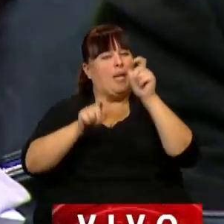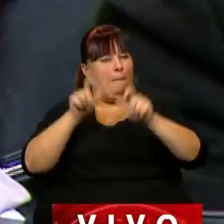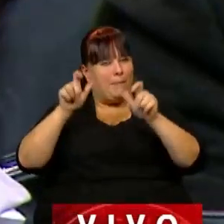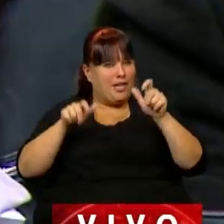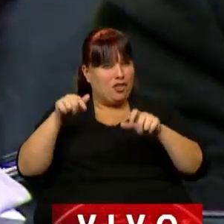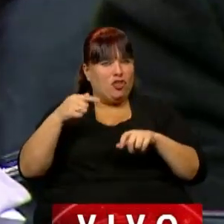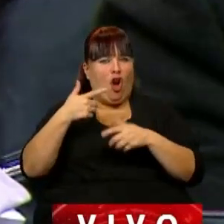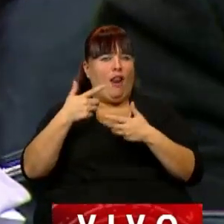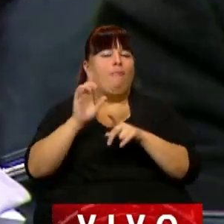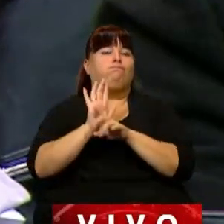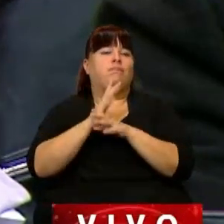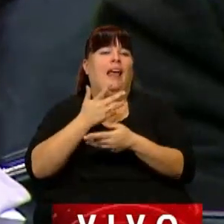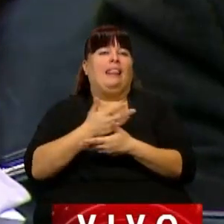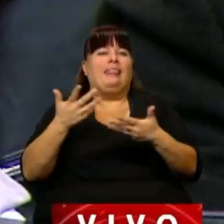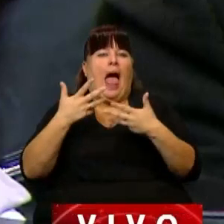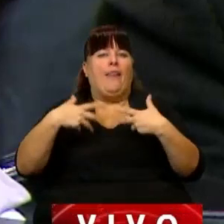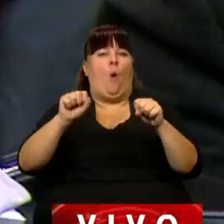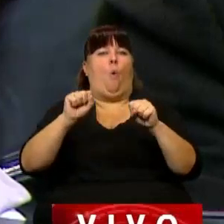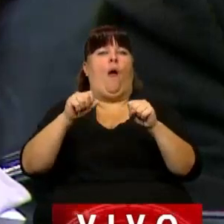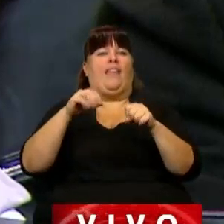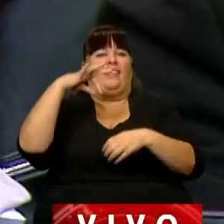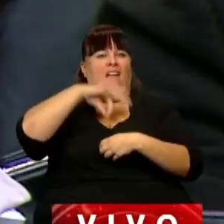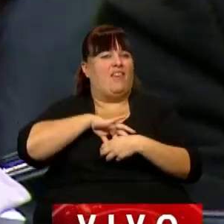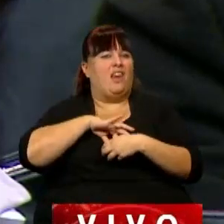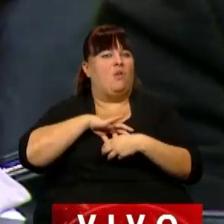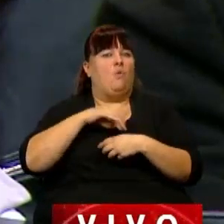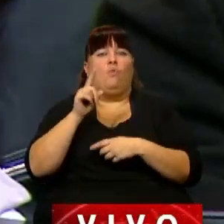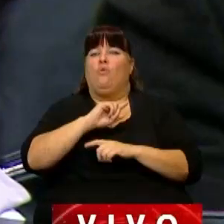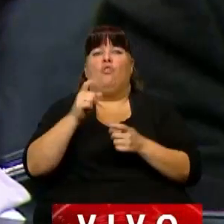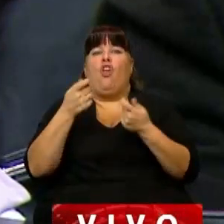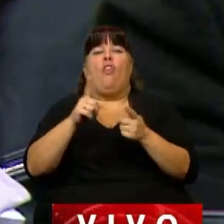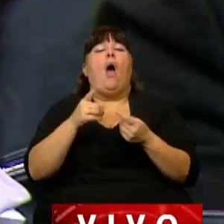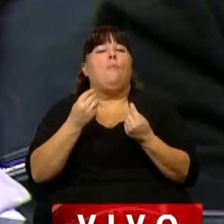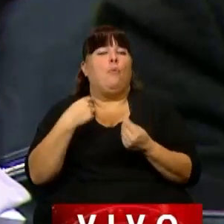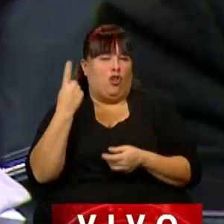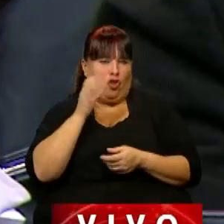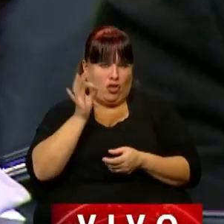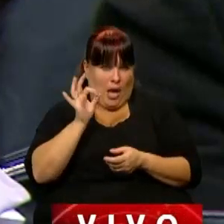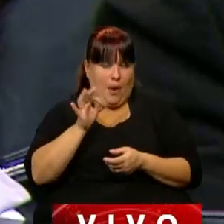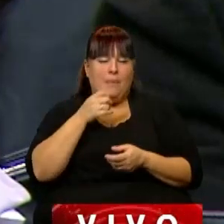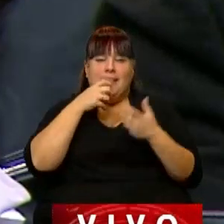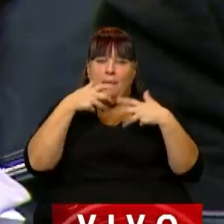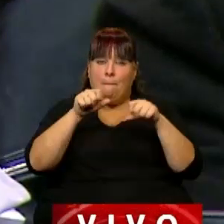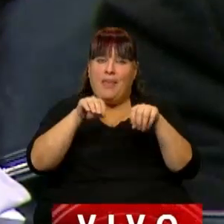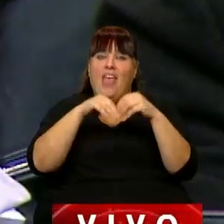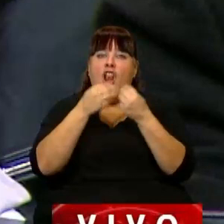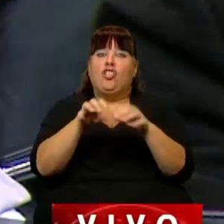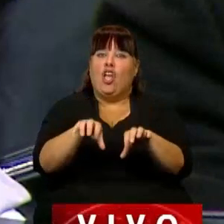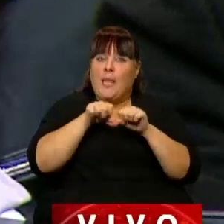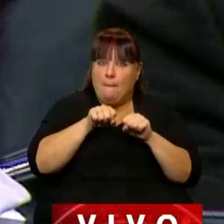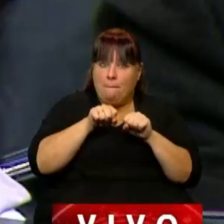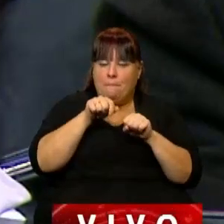que hoy llegan tarde a su diagnóstico no lo hagan, porque sabemos que un diagnóstico a